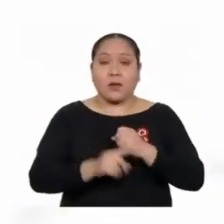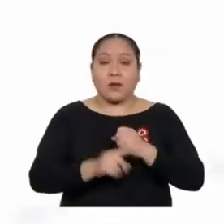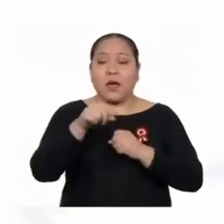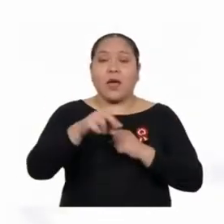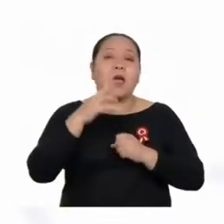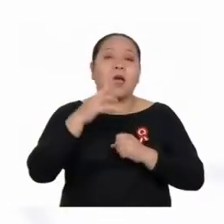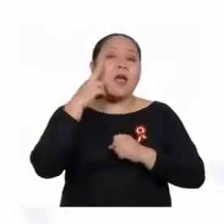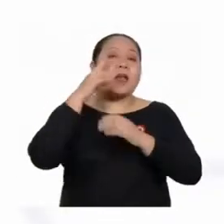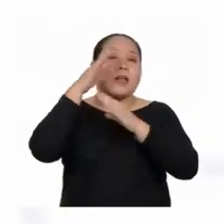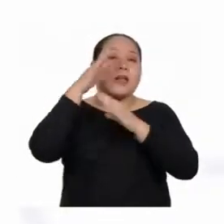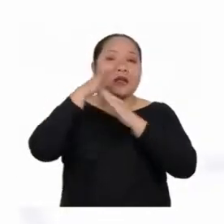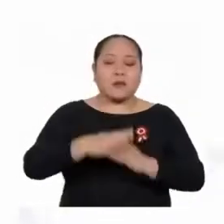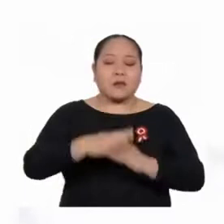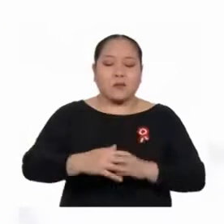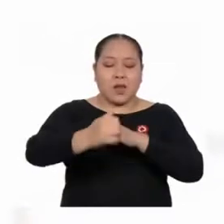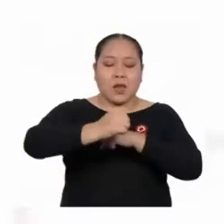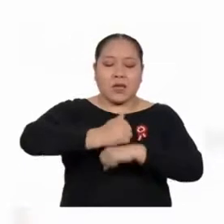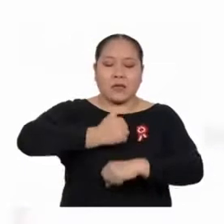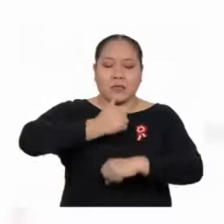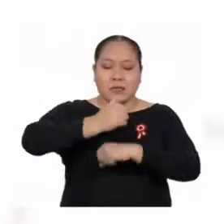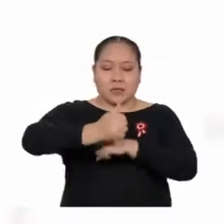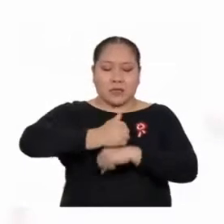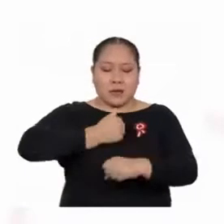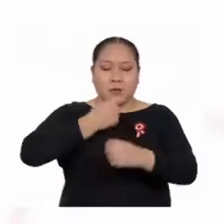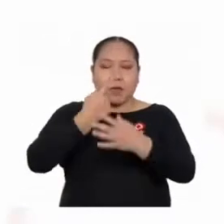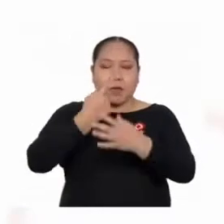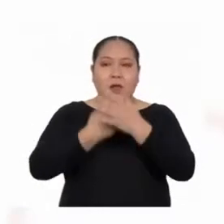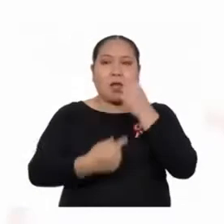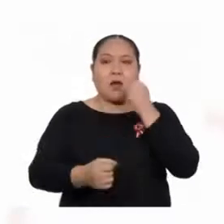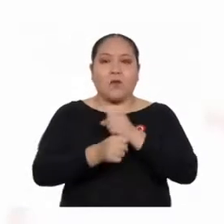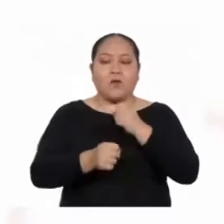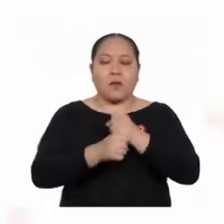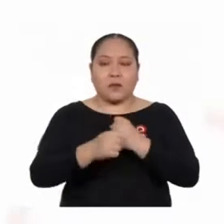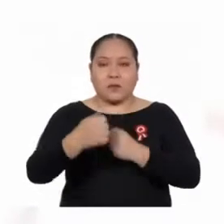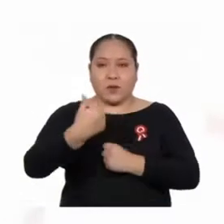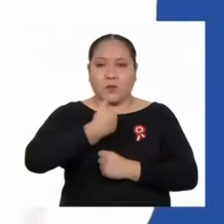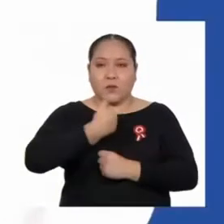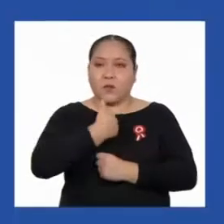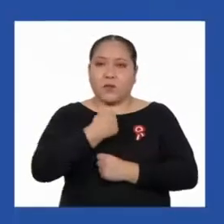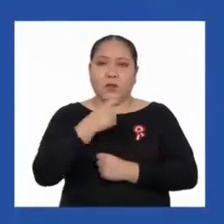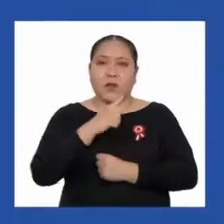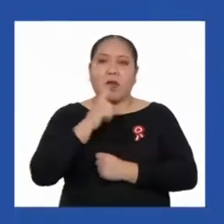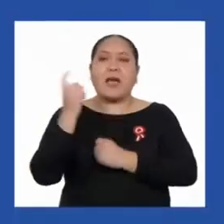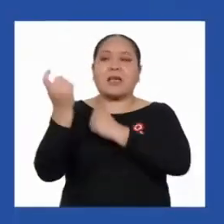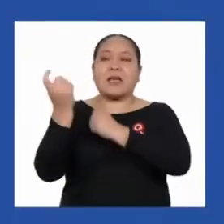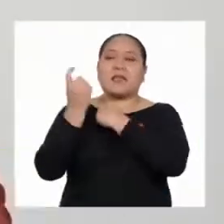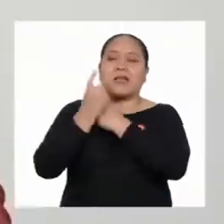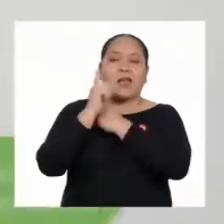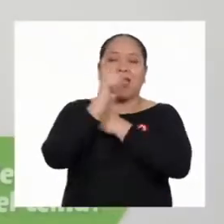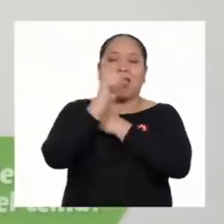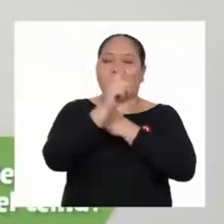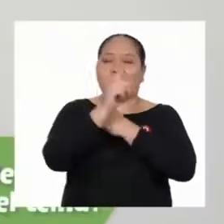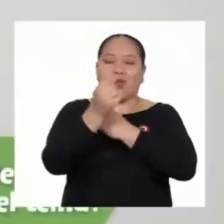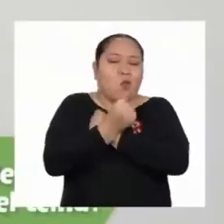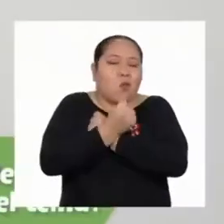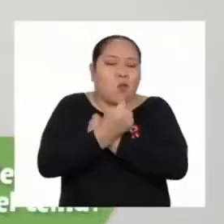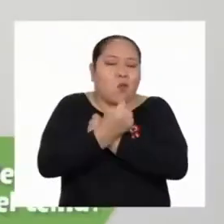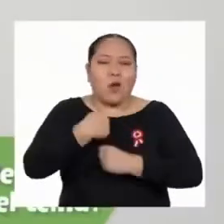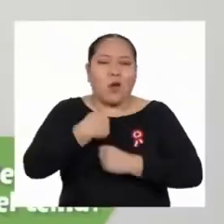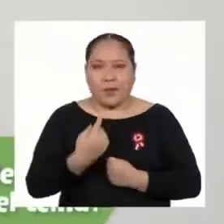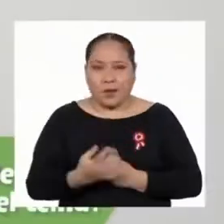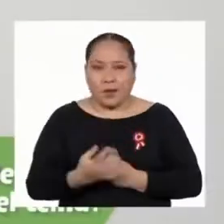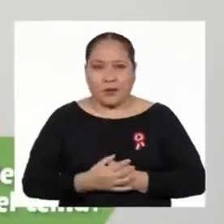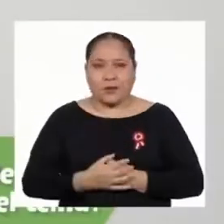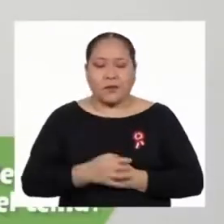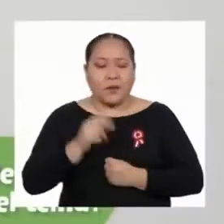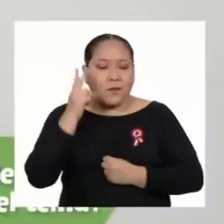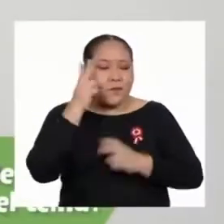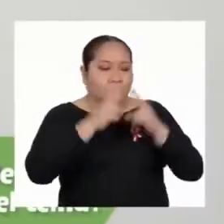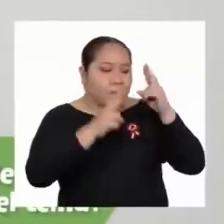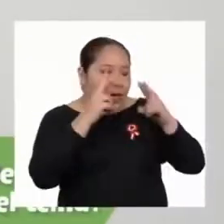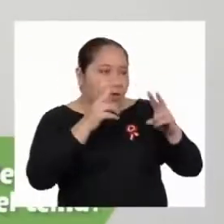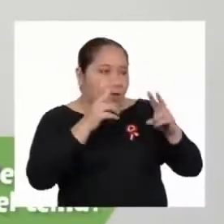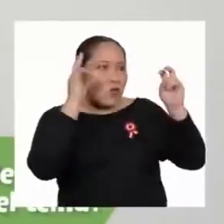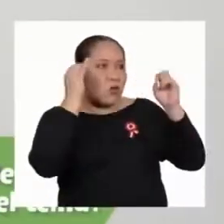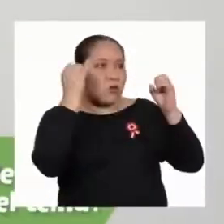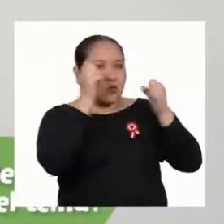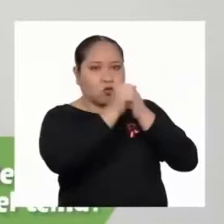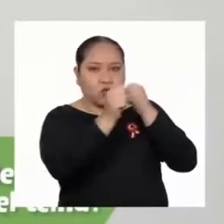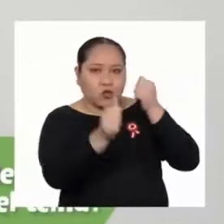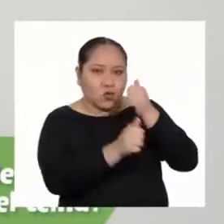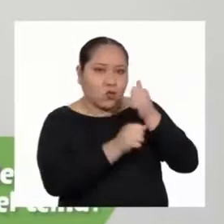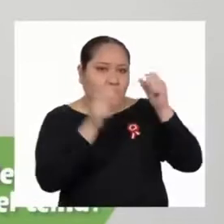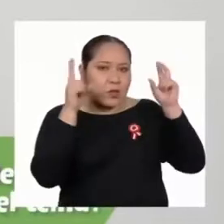la confianza en uno mismo. Enseña a no amarse. Tomando en cuenta los subtemas y las ideas